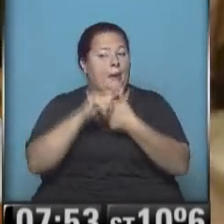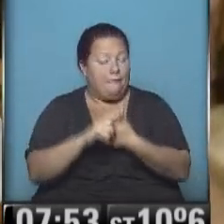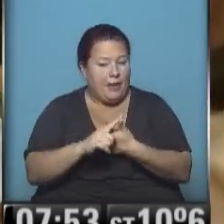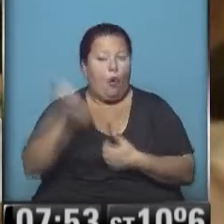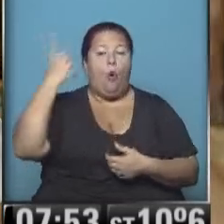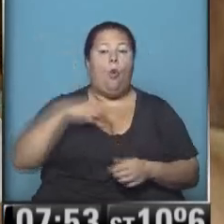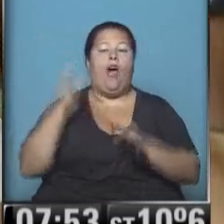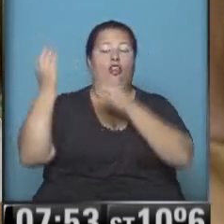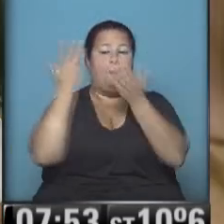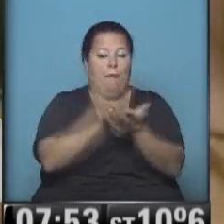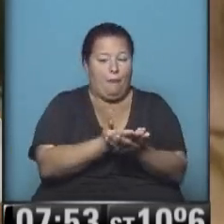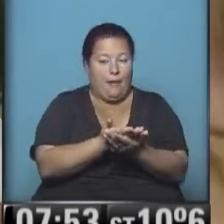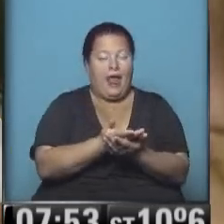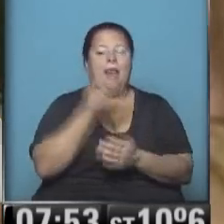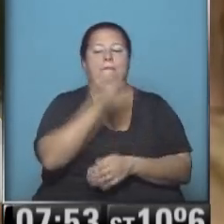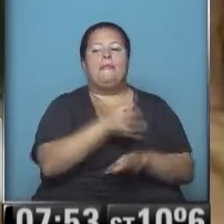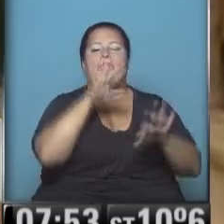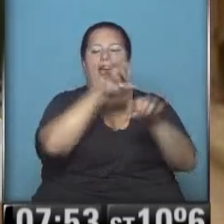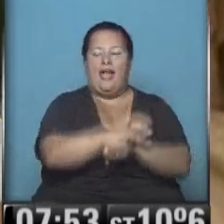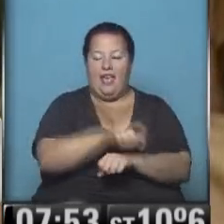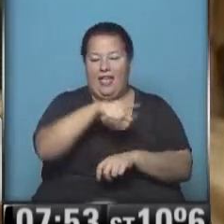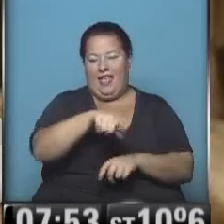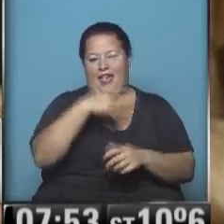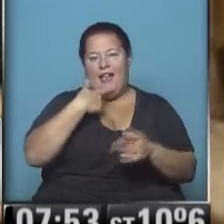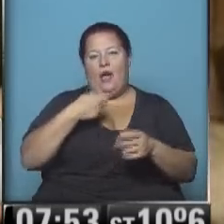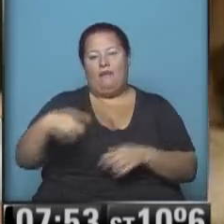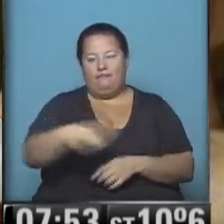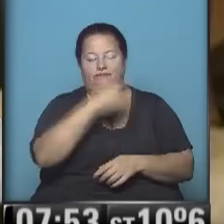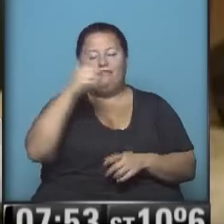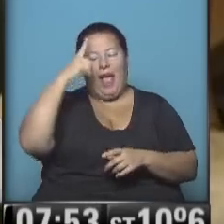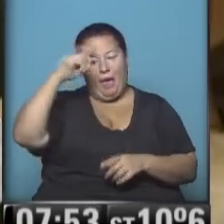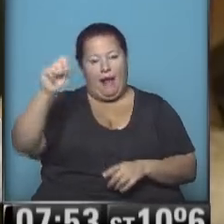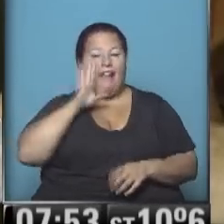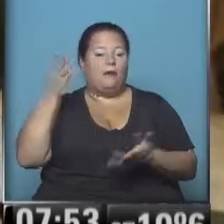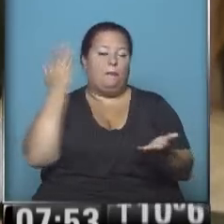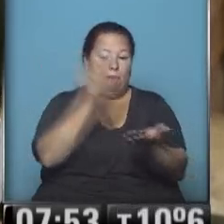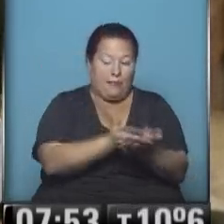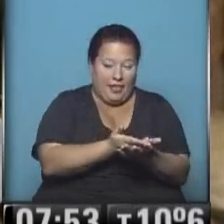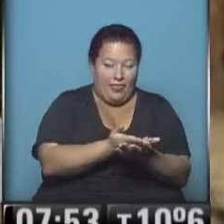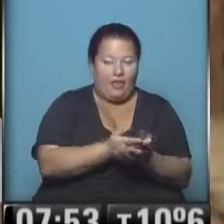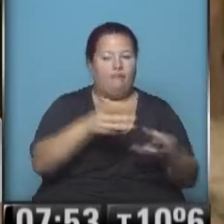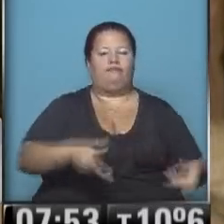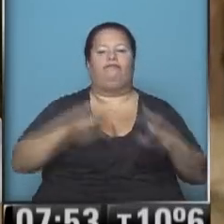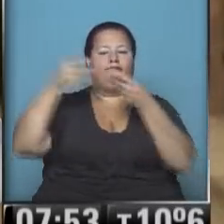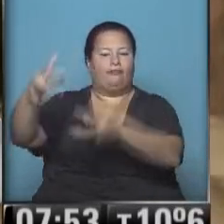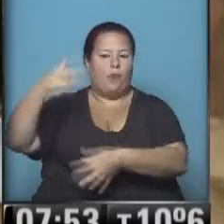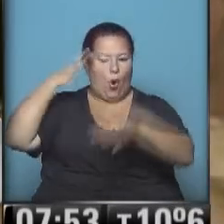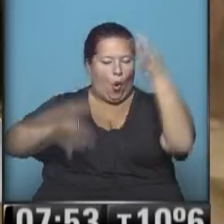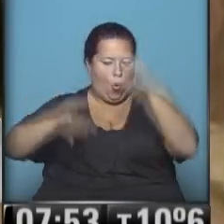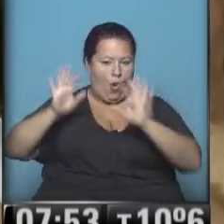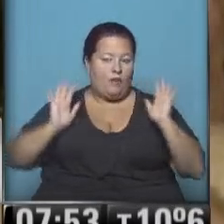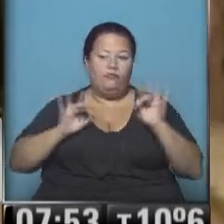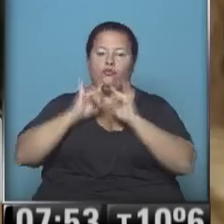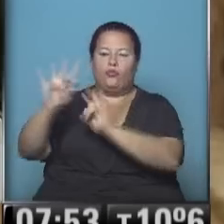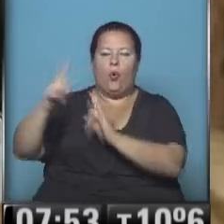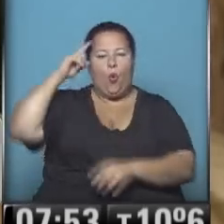cuando llegó a la Cancillería los pedidos de extradición enviados por la Embajada de los Estados Unidos fueron presentados a la justicia y están en